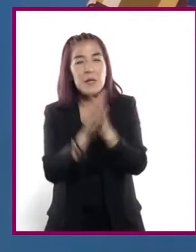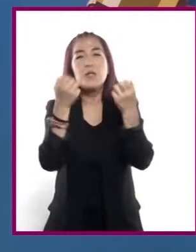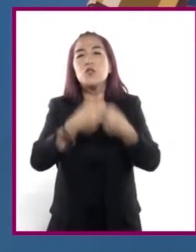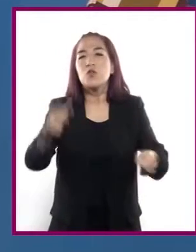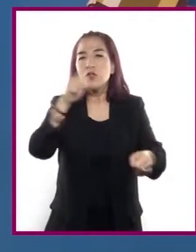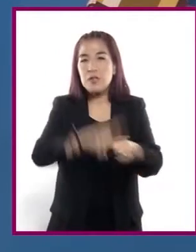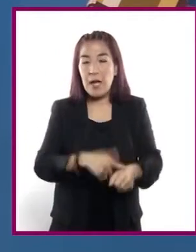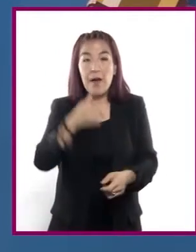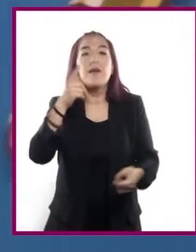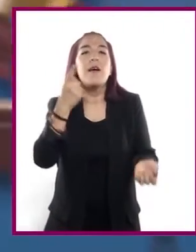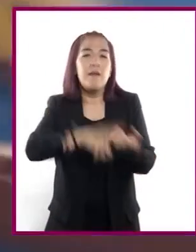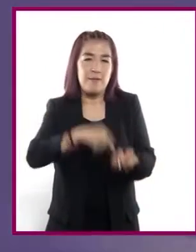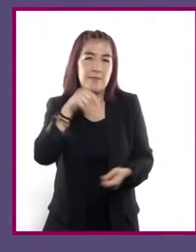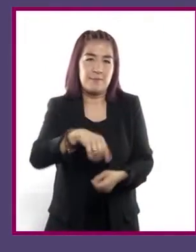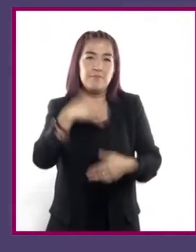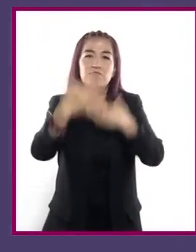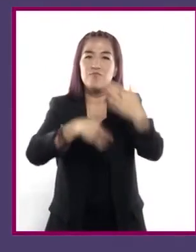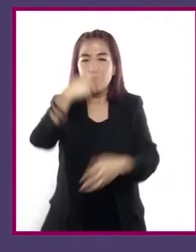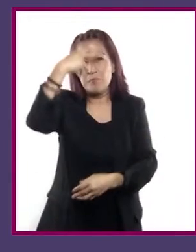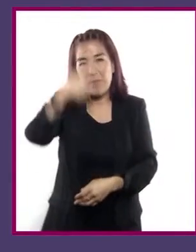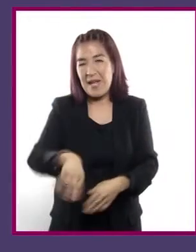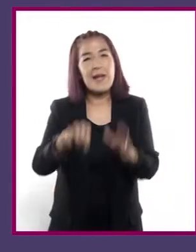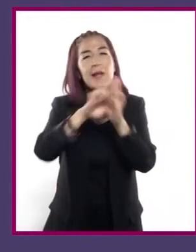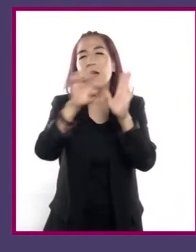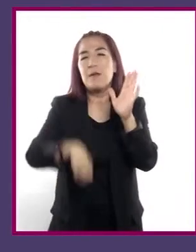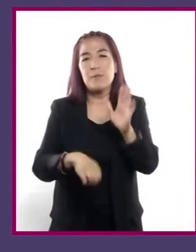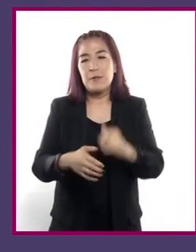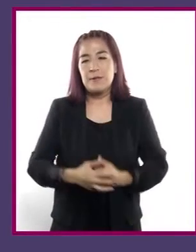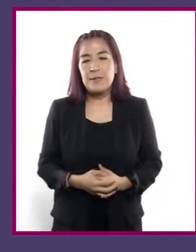social en el desarrollo de México, como son